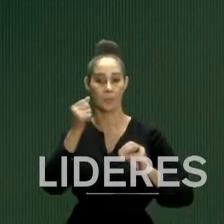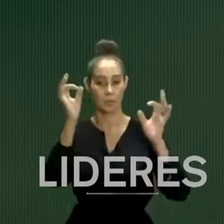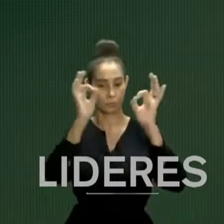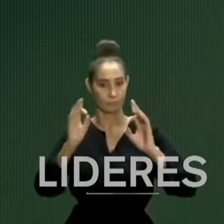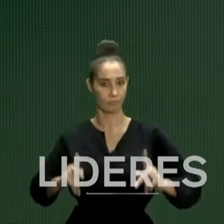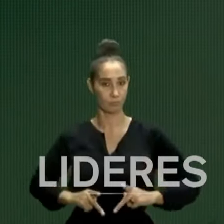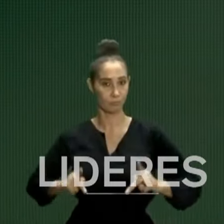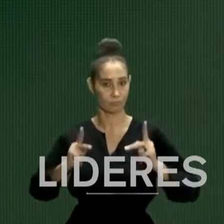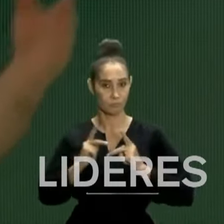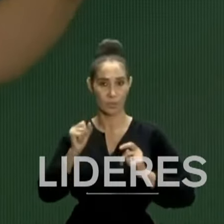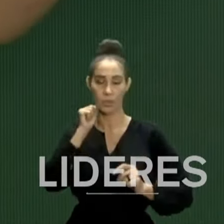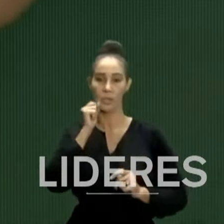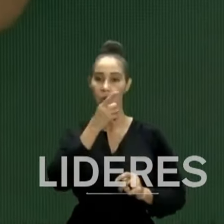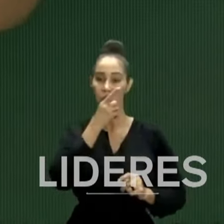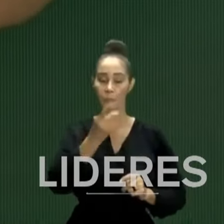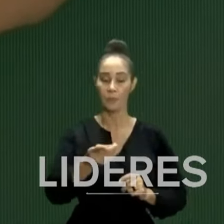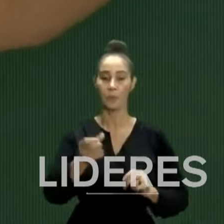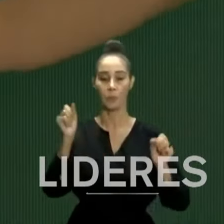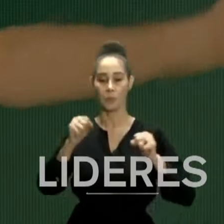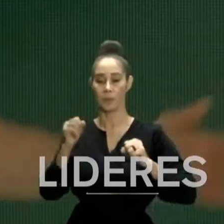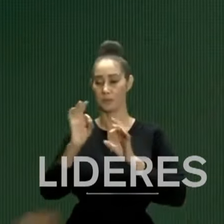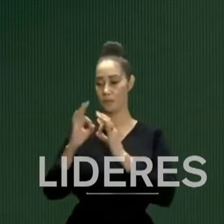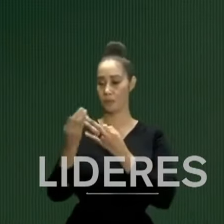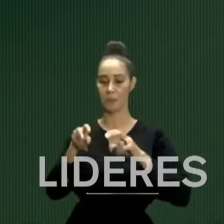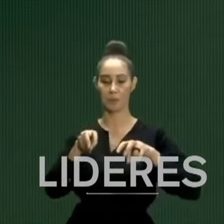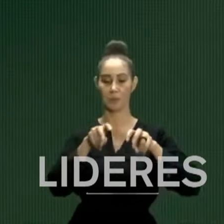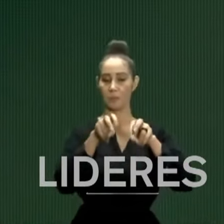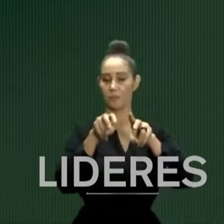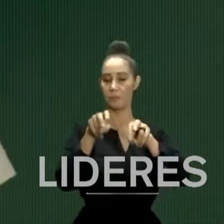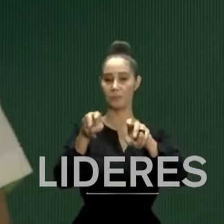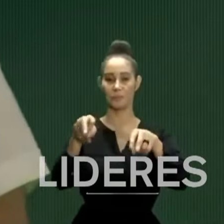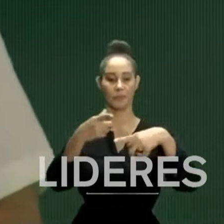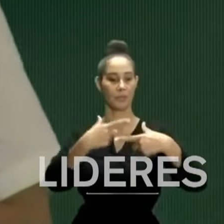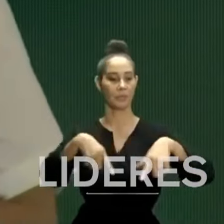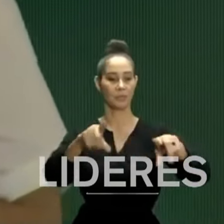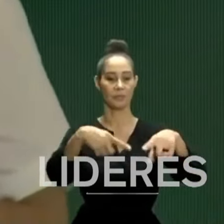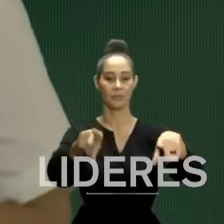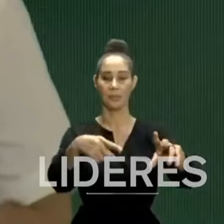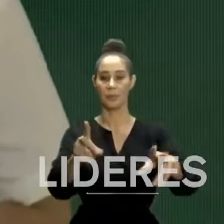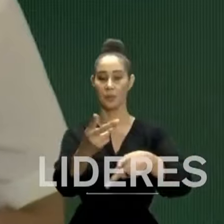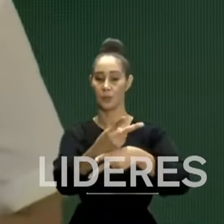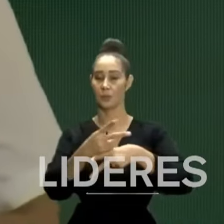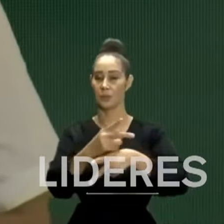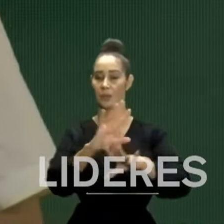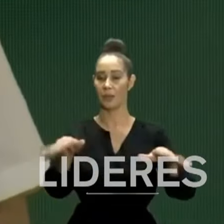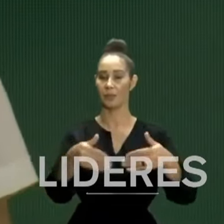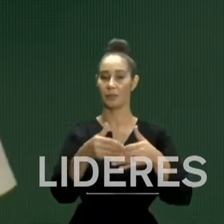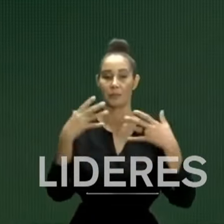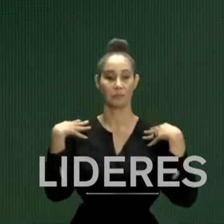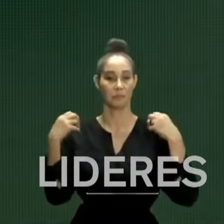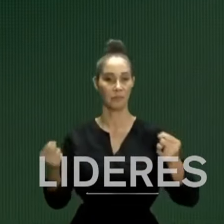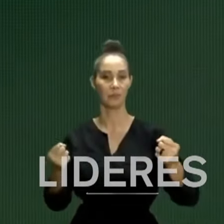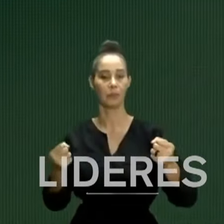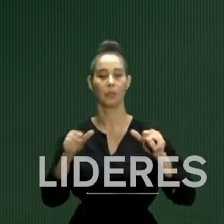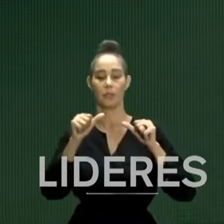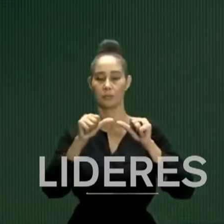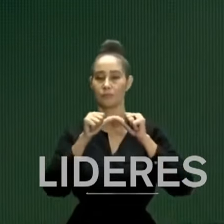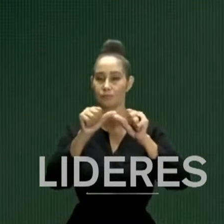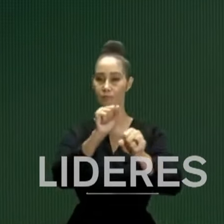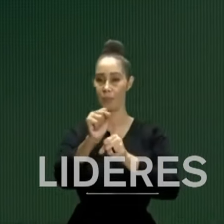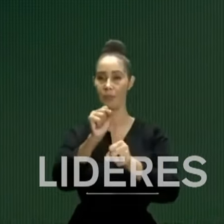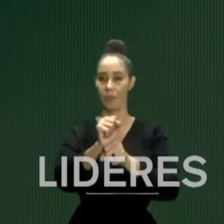vida, un Santo Domingo donde puedan salir sus familias a caminar aquí, agregándole la seguridad de vida. En eso es que estamos